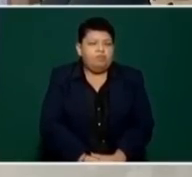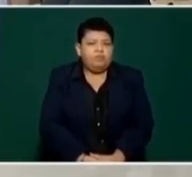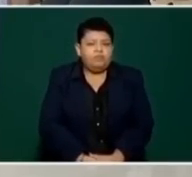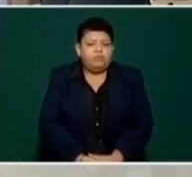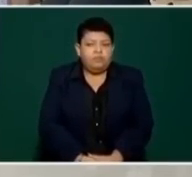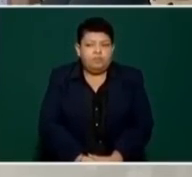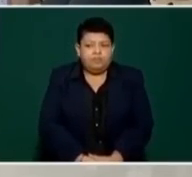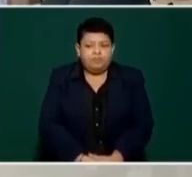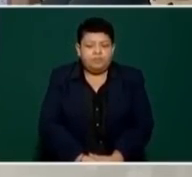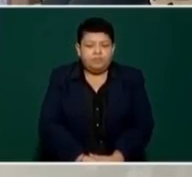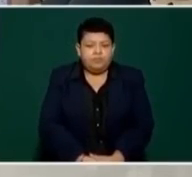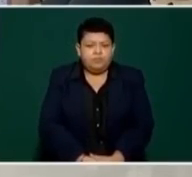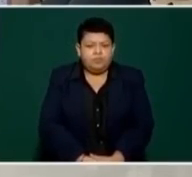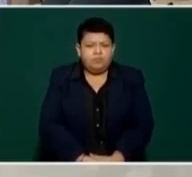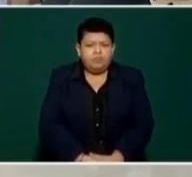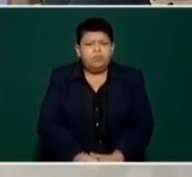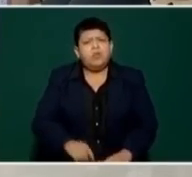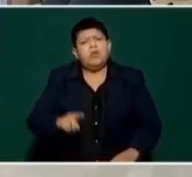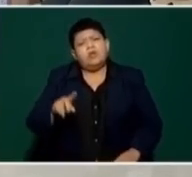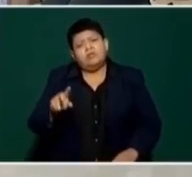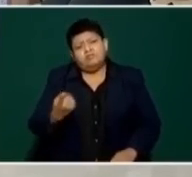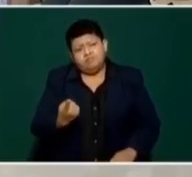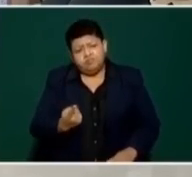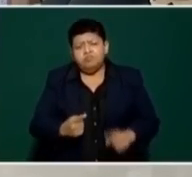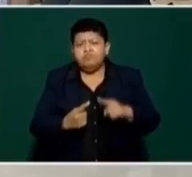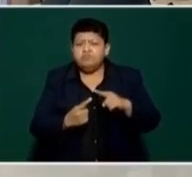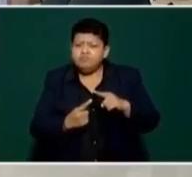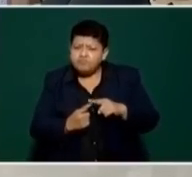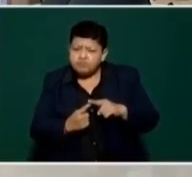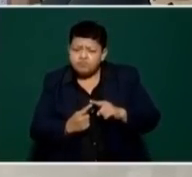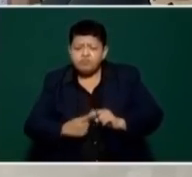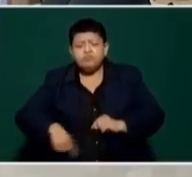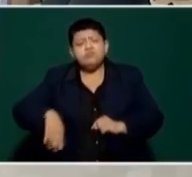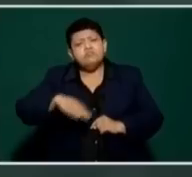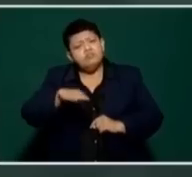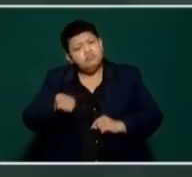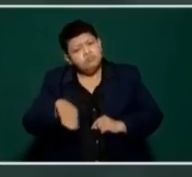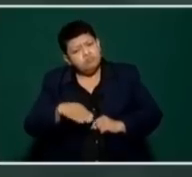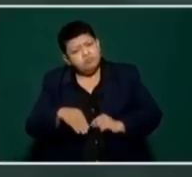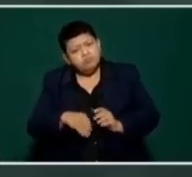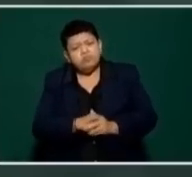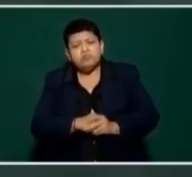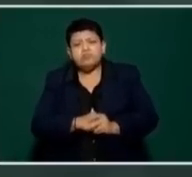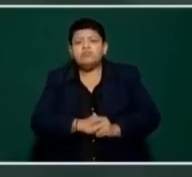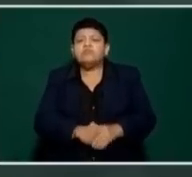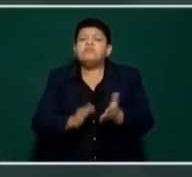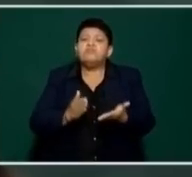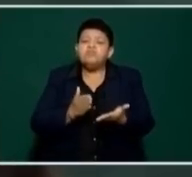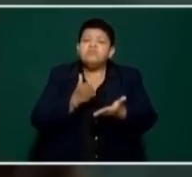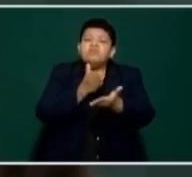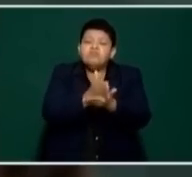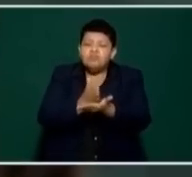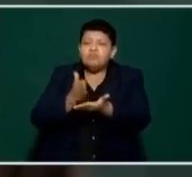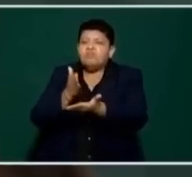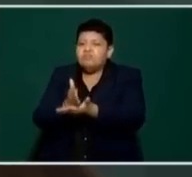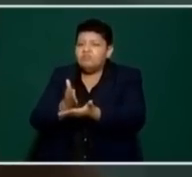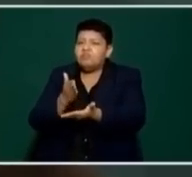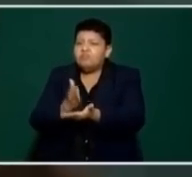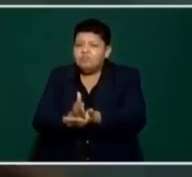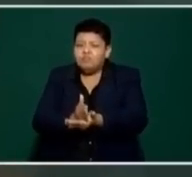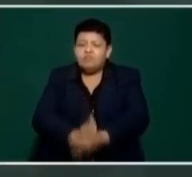había...? Son tareas que buscan evitar el movimiento